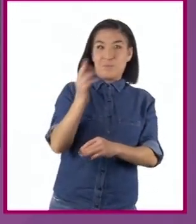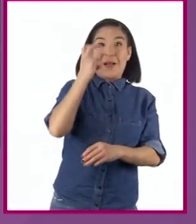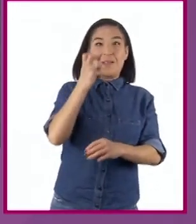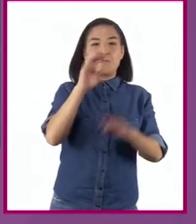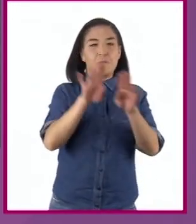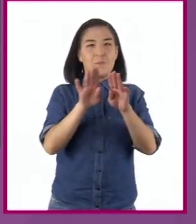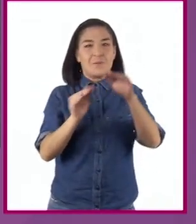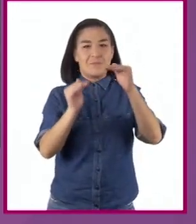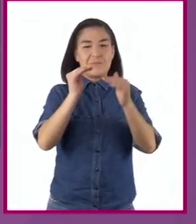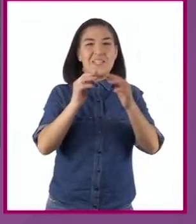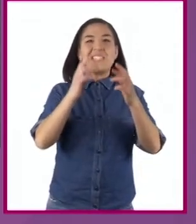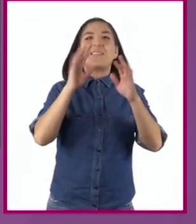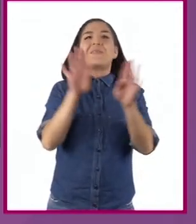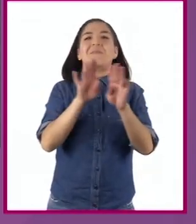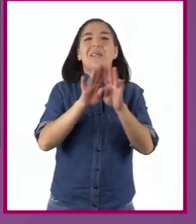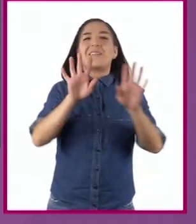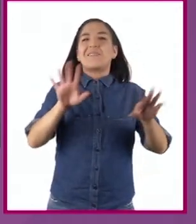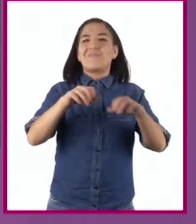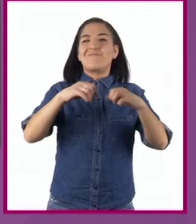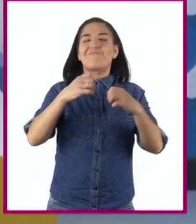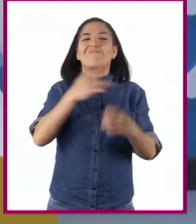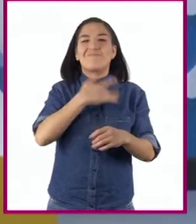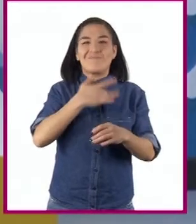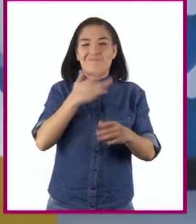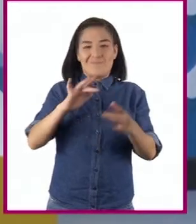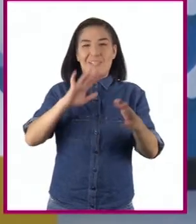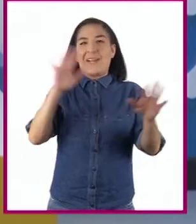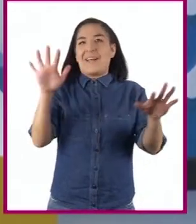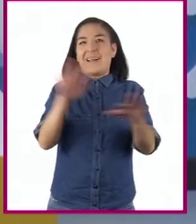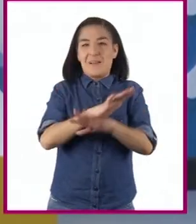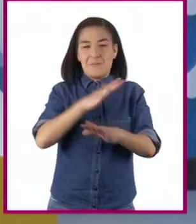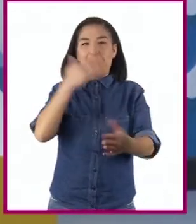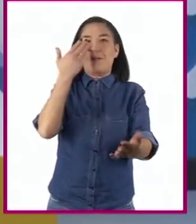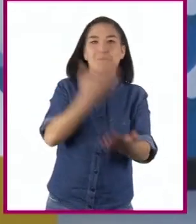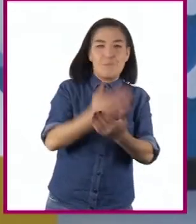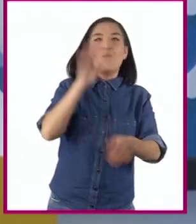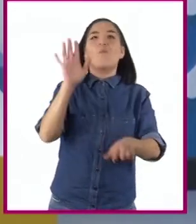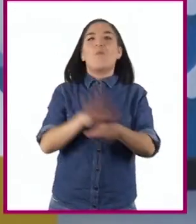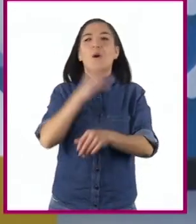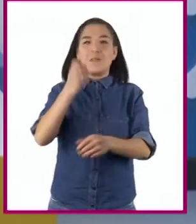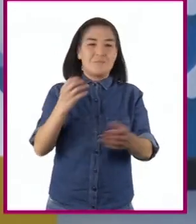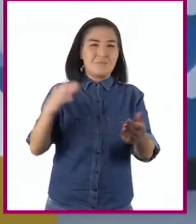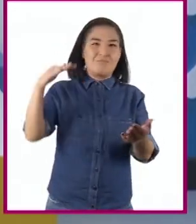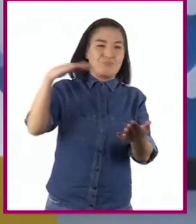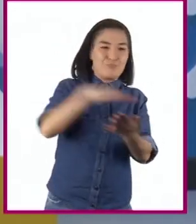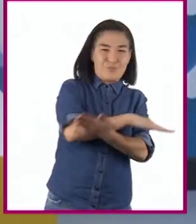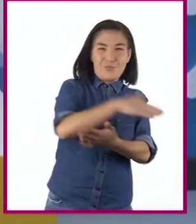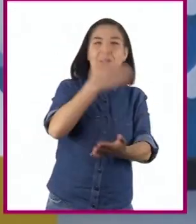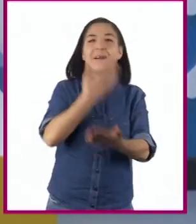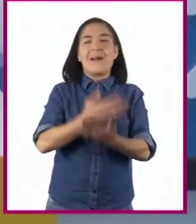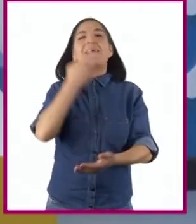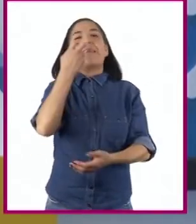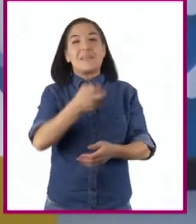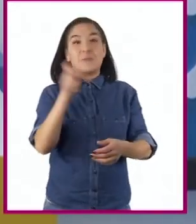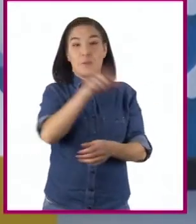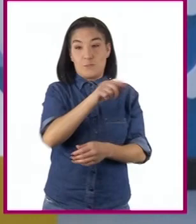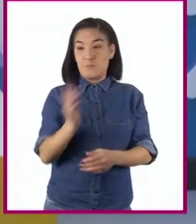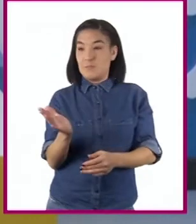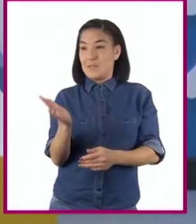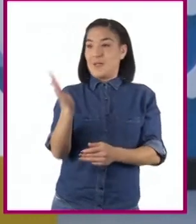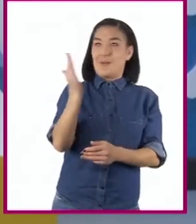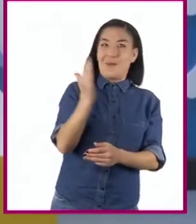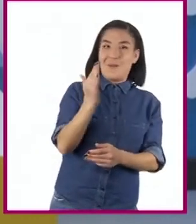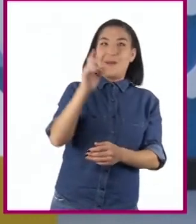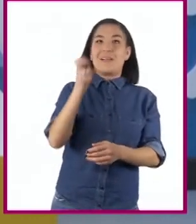rompió y por eso se movieron los objetos. Al levantar más la tabla, la magnitud de la contribución del peso aumentó porque